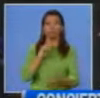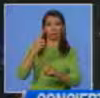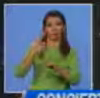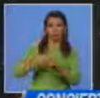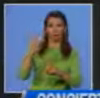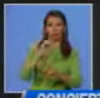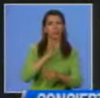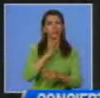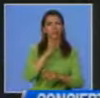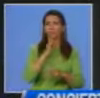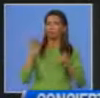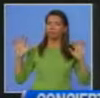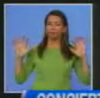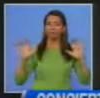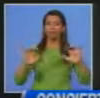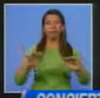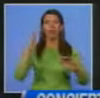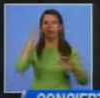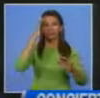octubre.